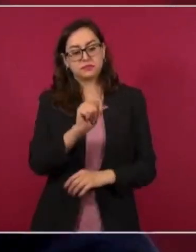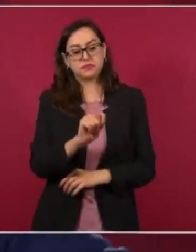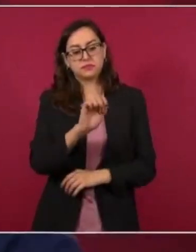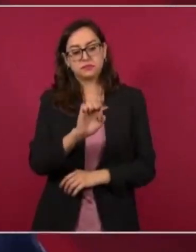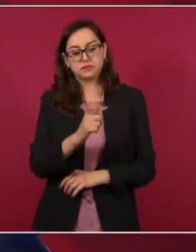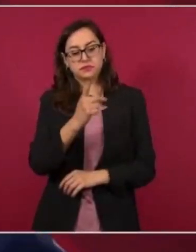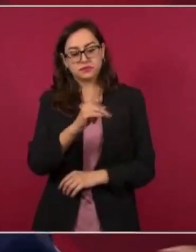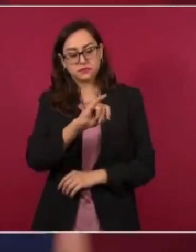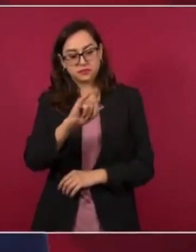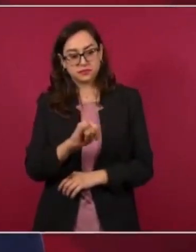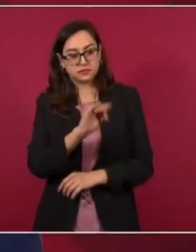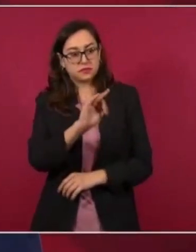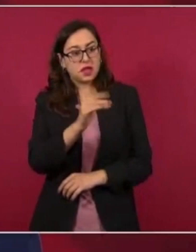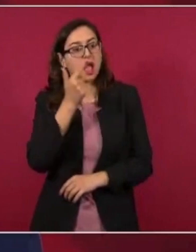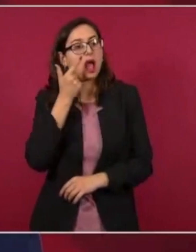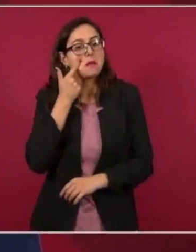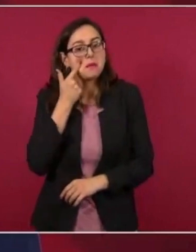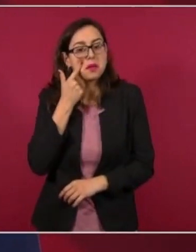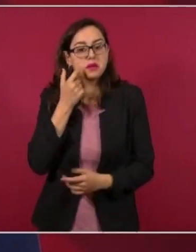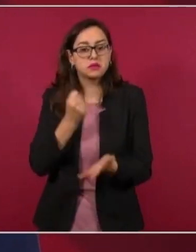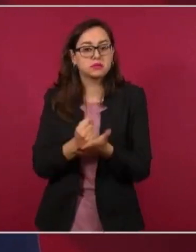tribunal resuelva